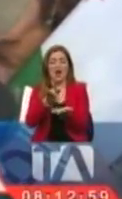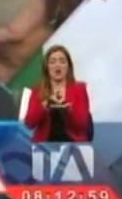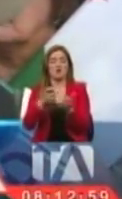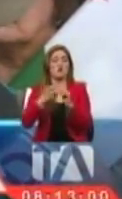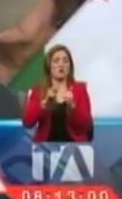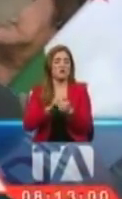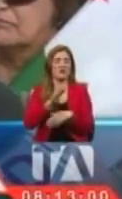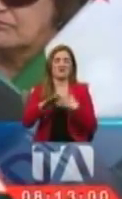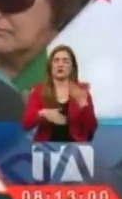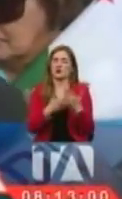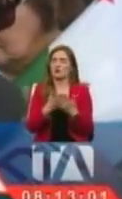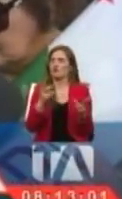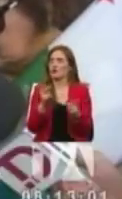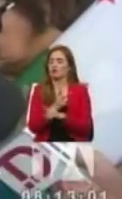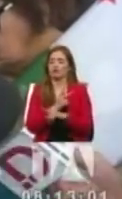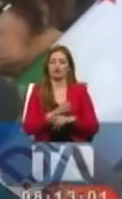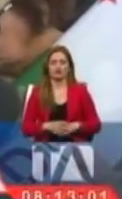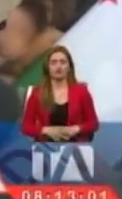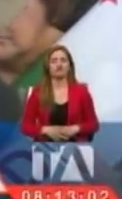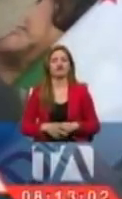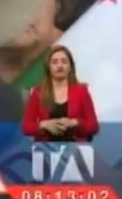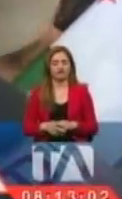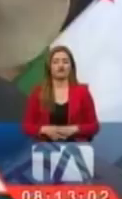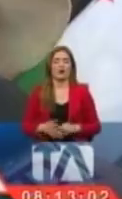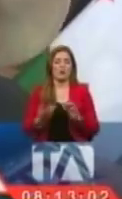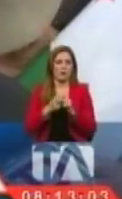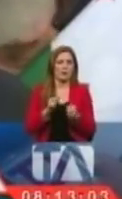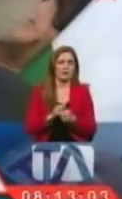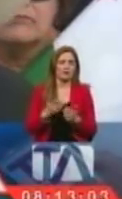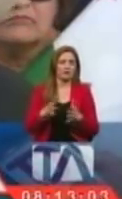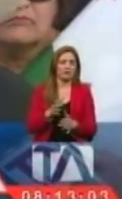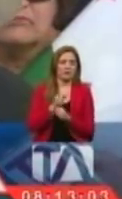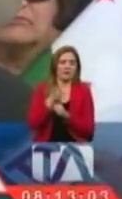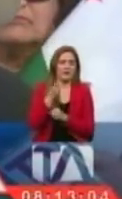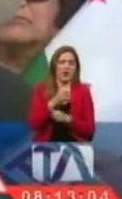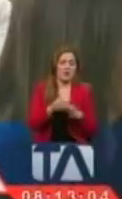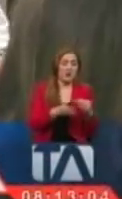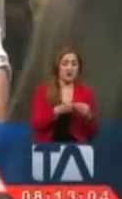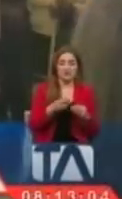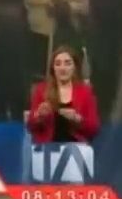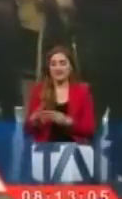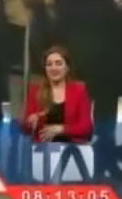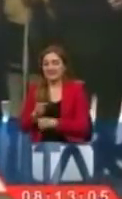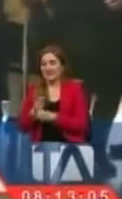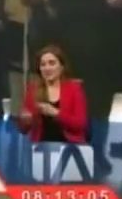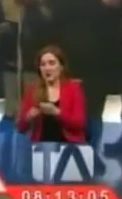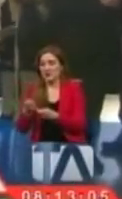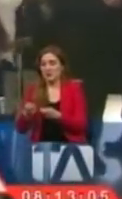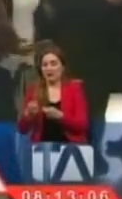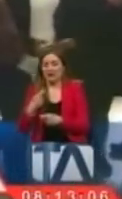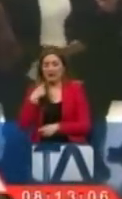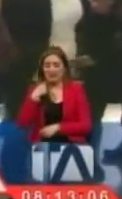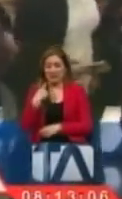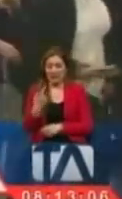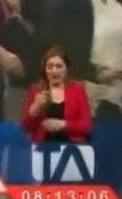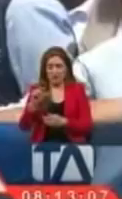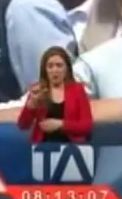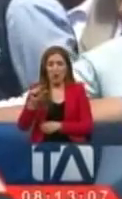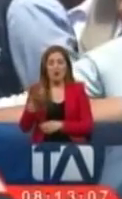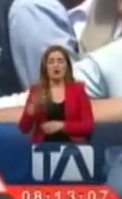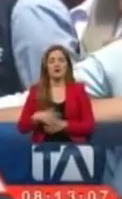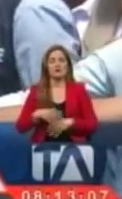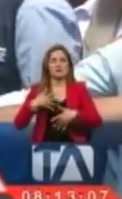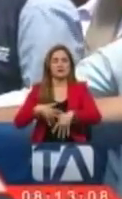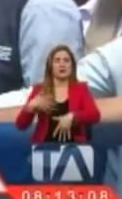problema con todos los productos los productores no recuperamos la inversión aunque tras varios reclamos movilizaciones y